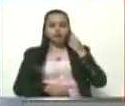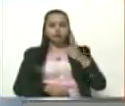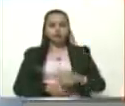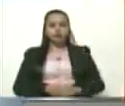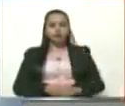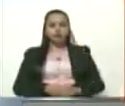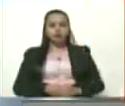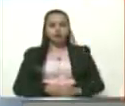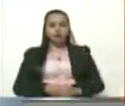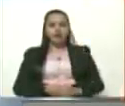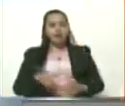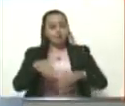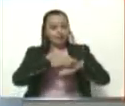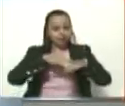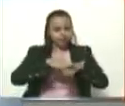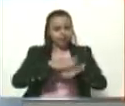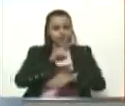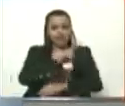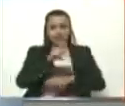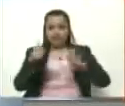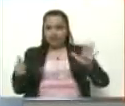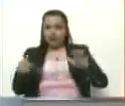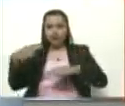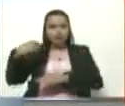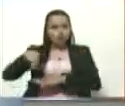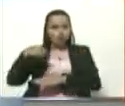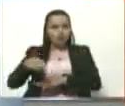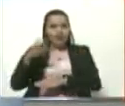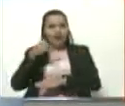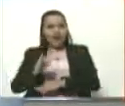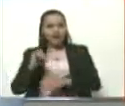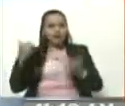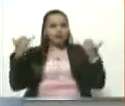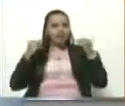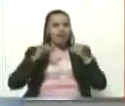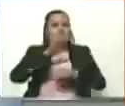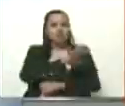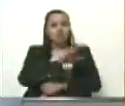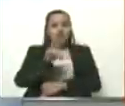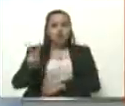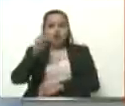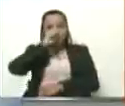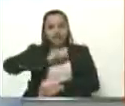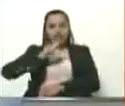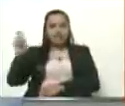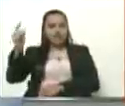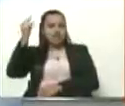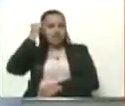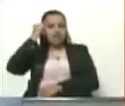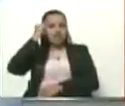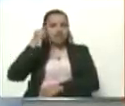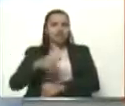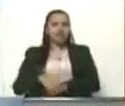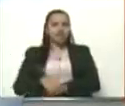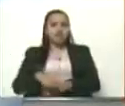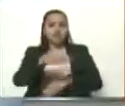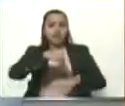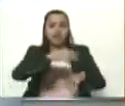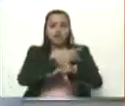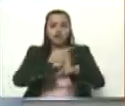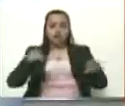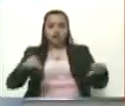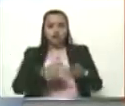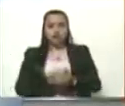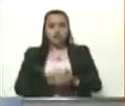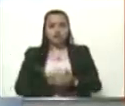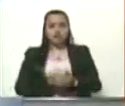26 de noviembre se celebra el 52 aniversario del día del ministerio público a nivel